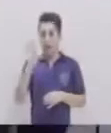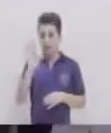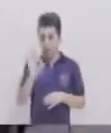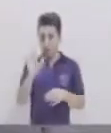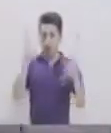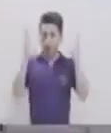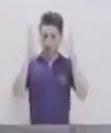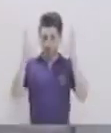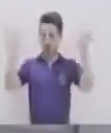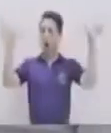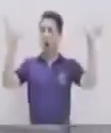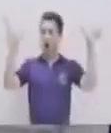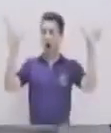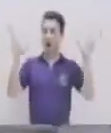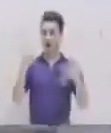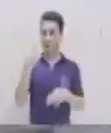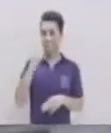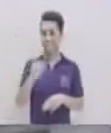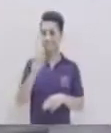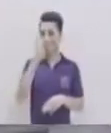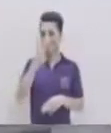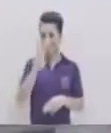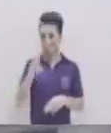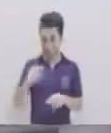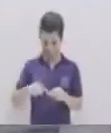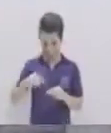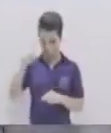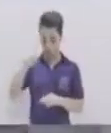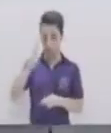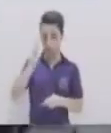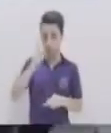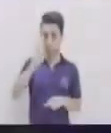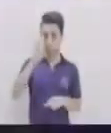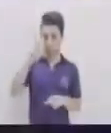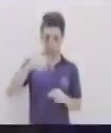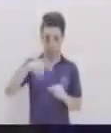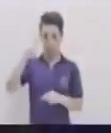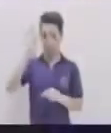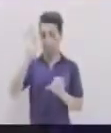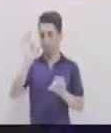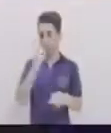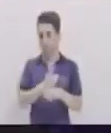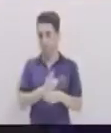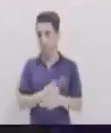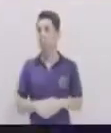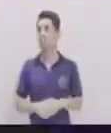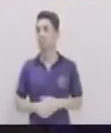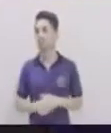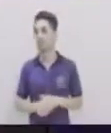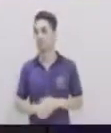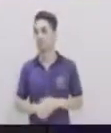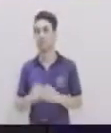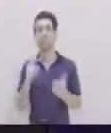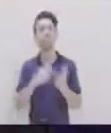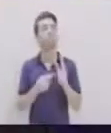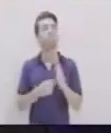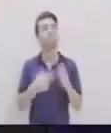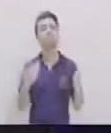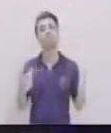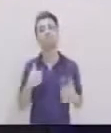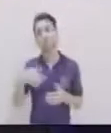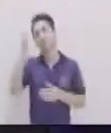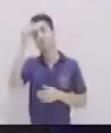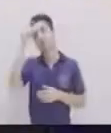venado. El venado sería en el 3. Entonces me ubico en el número 3 y está correcto. Quiere decir